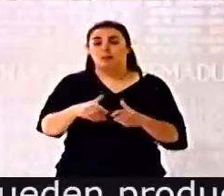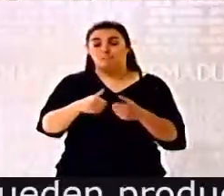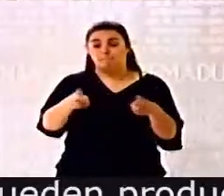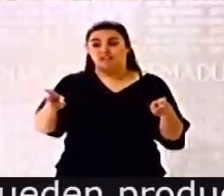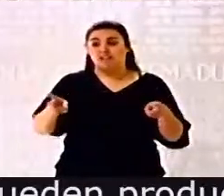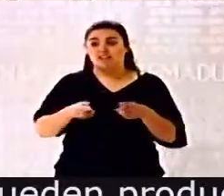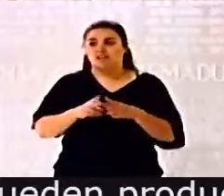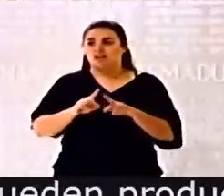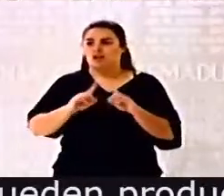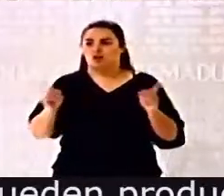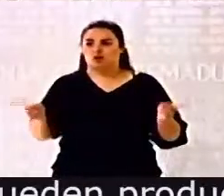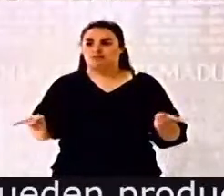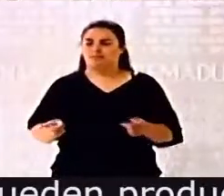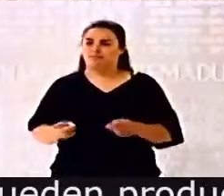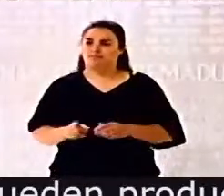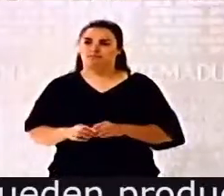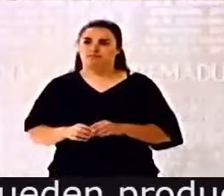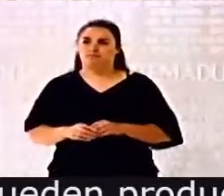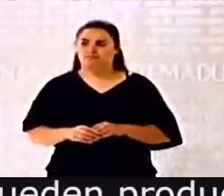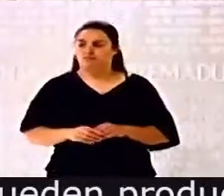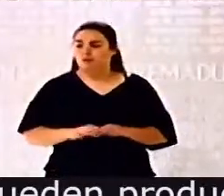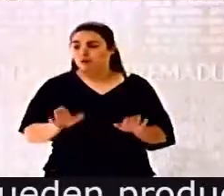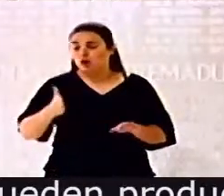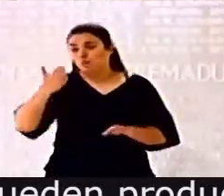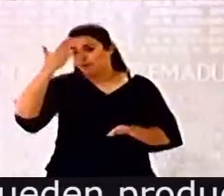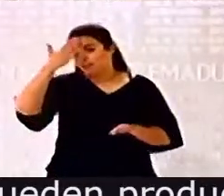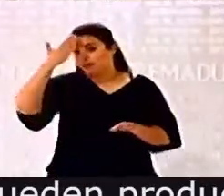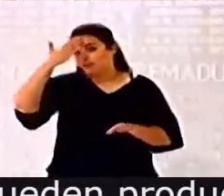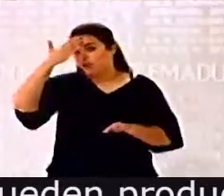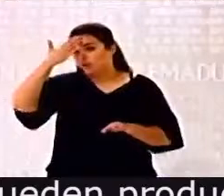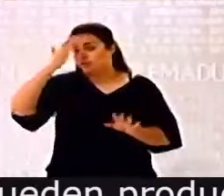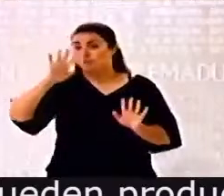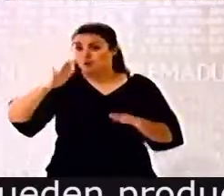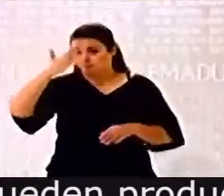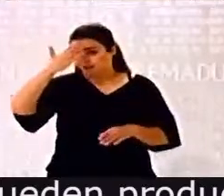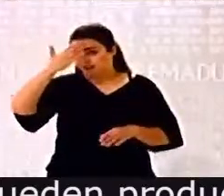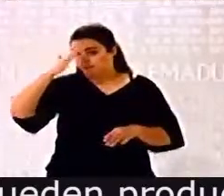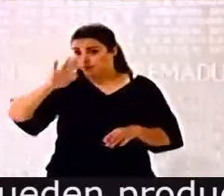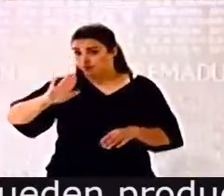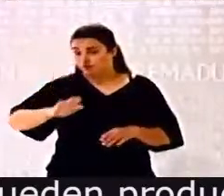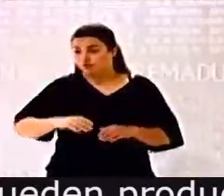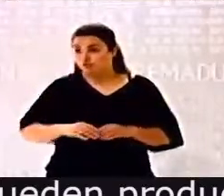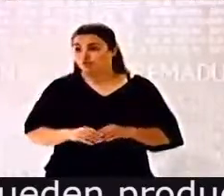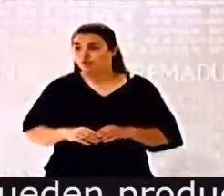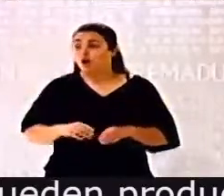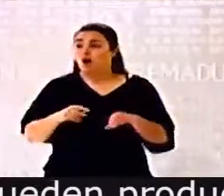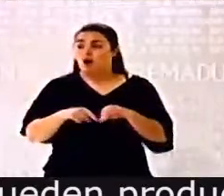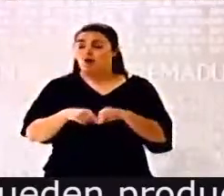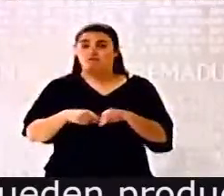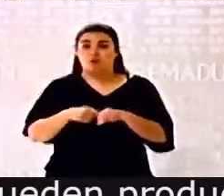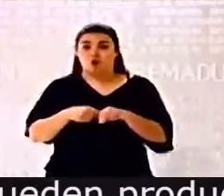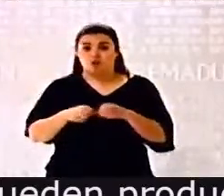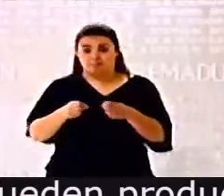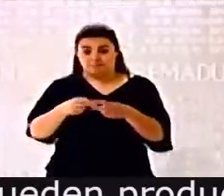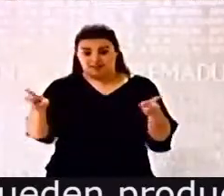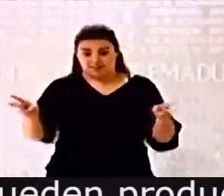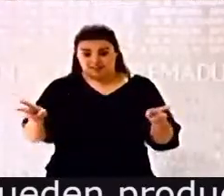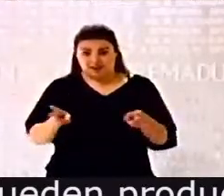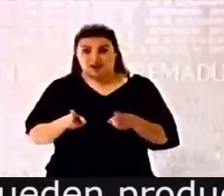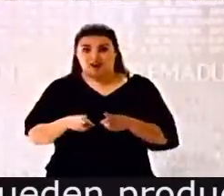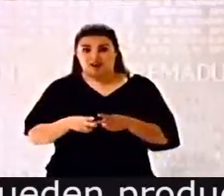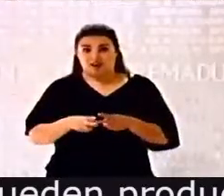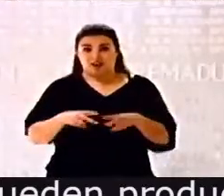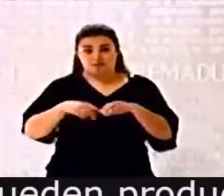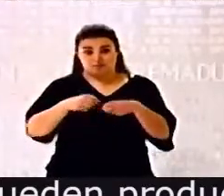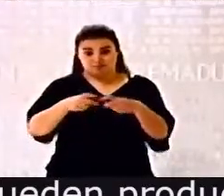Pero en principio, El aforo del vaso, el aforo que